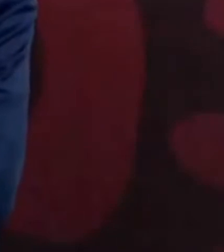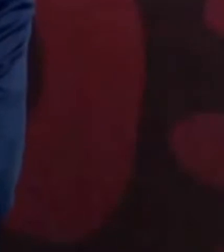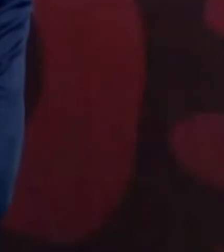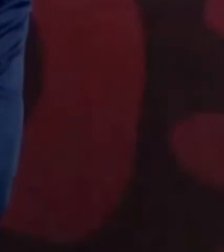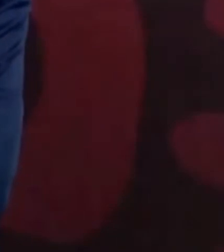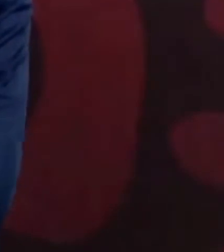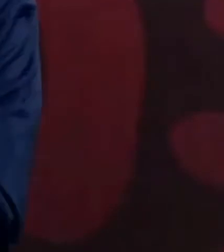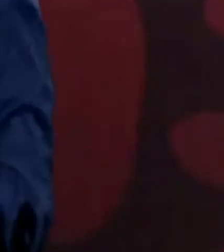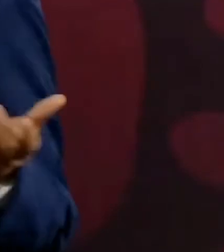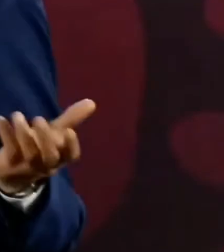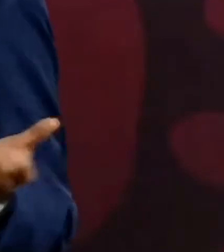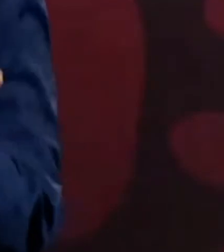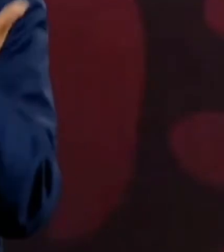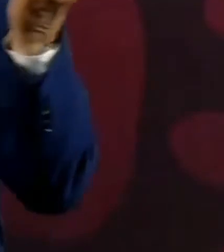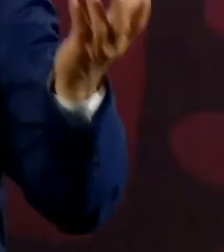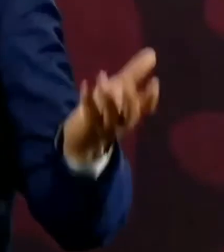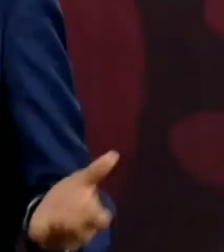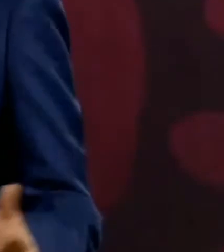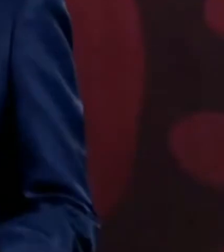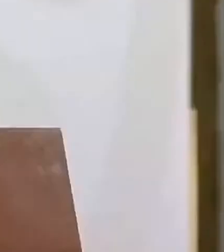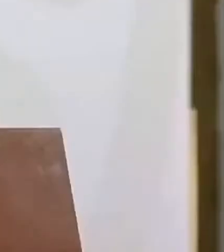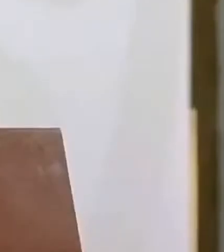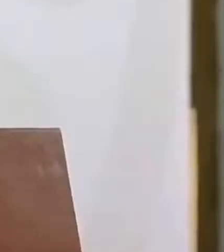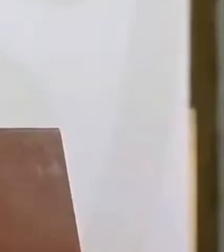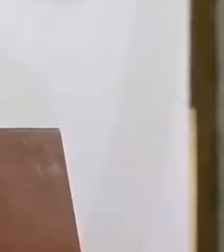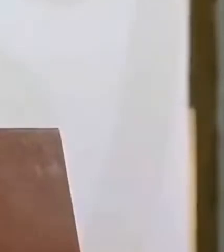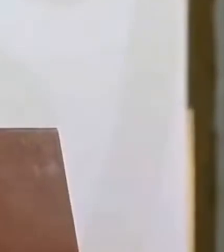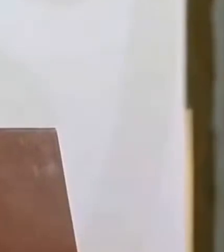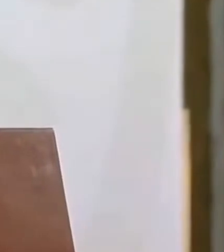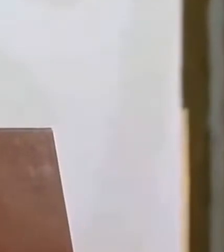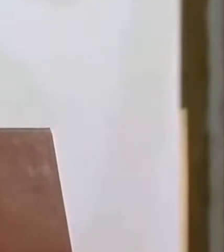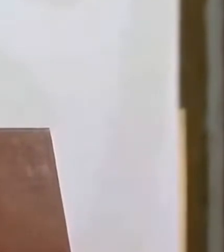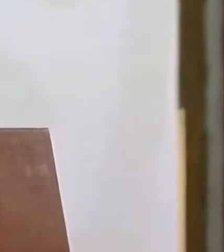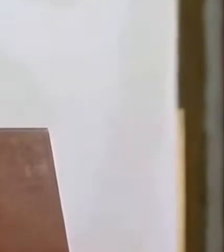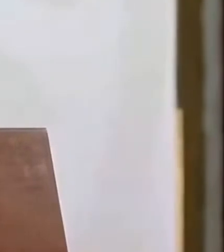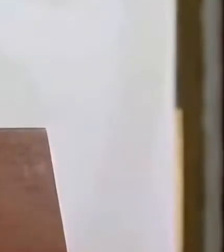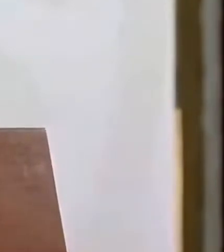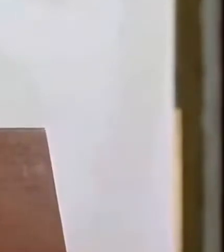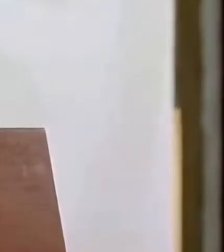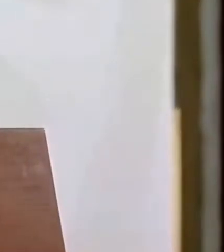dar marcha atrás en principios que son fundamentales.